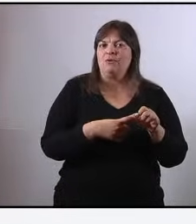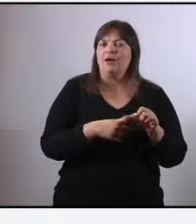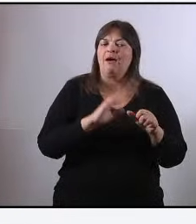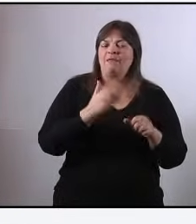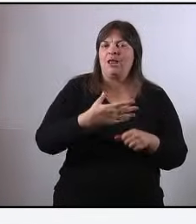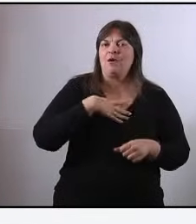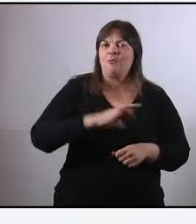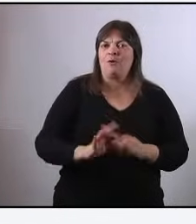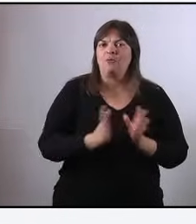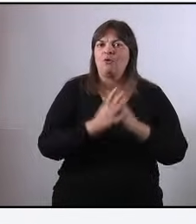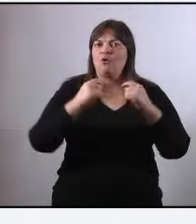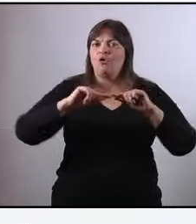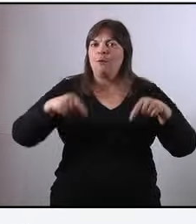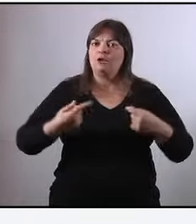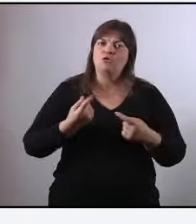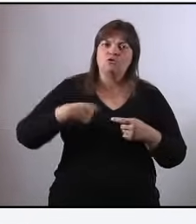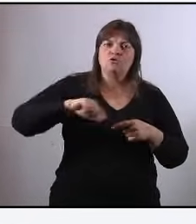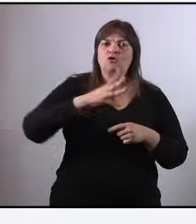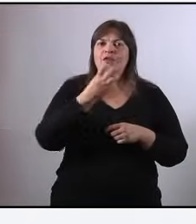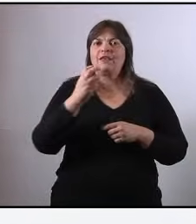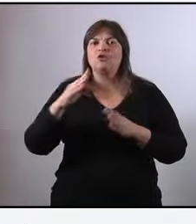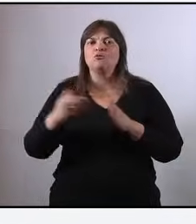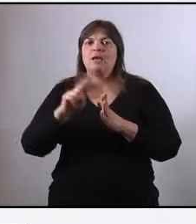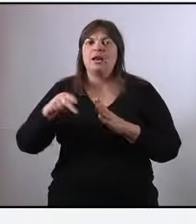convenio destinamos 300.000 euros.